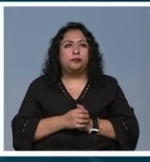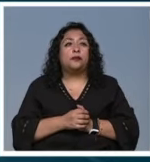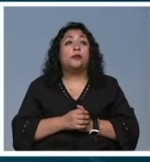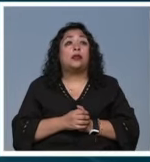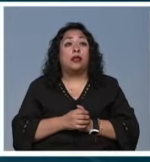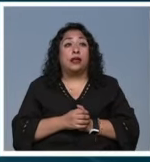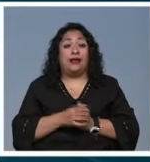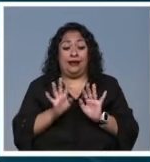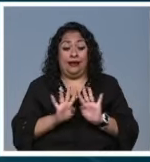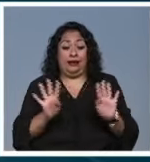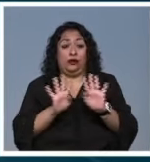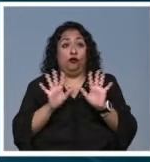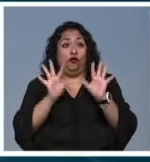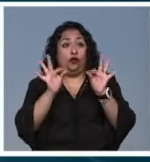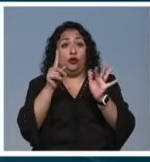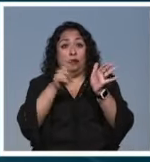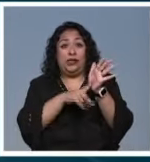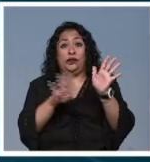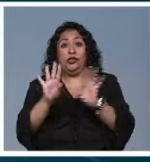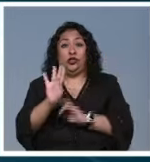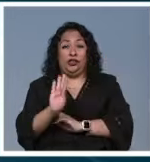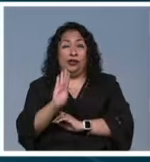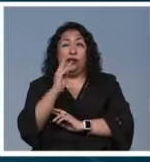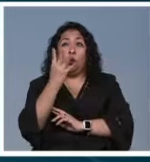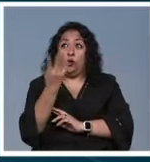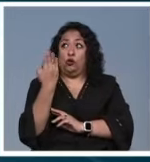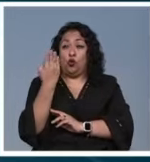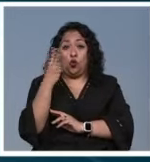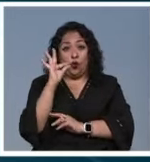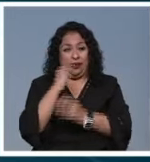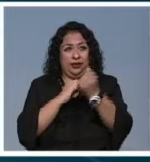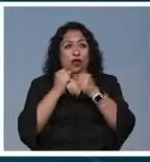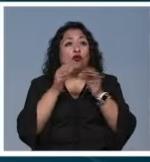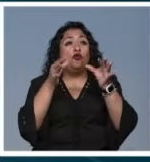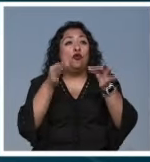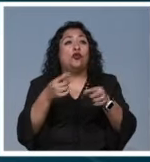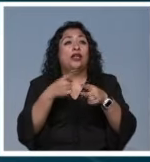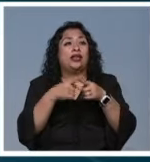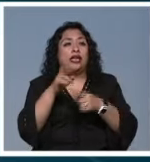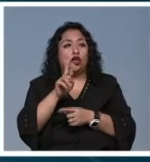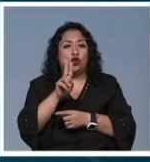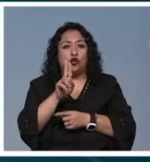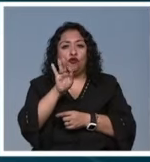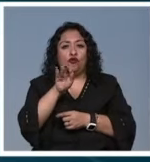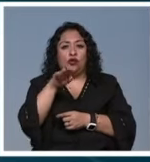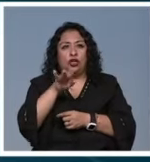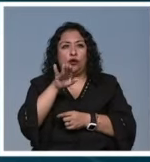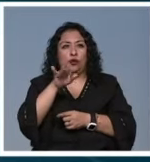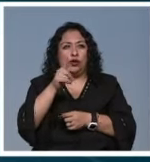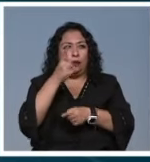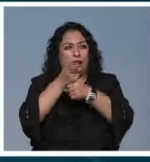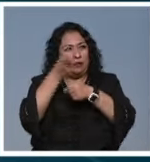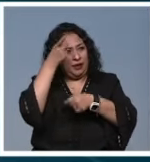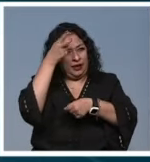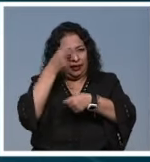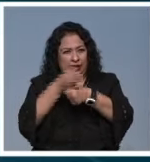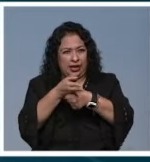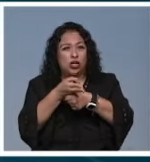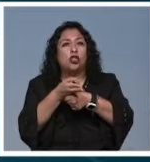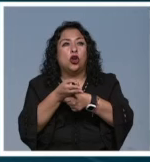Este ensamble se fundó en 1984, hace 40 años. Lo fundó el maestro Rufino Montero, quien fue su primer director.